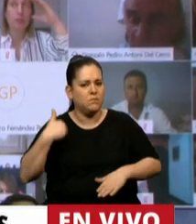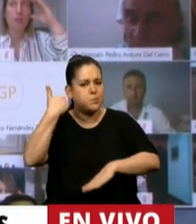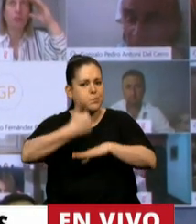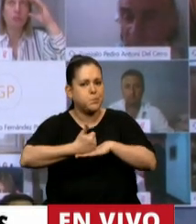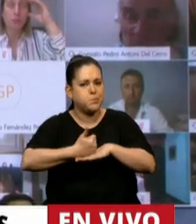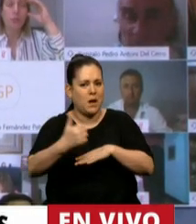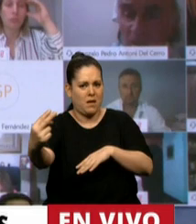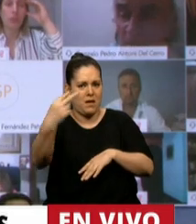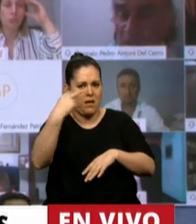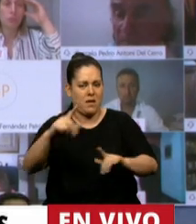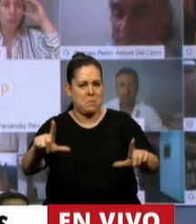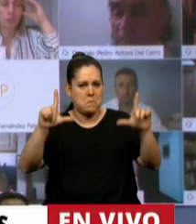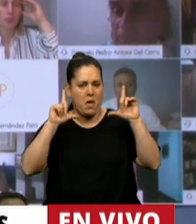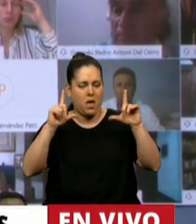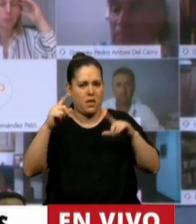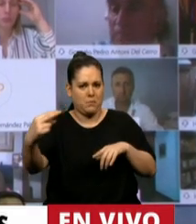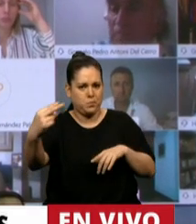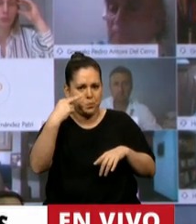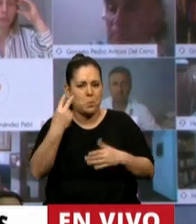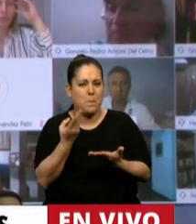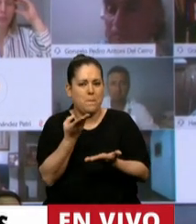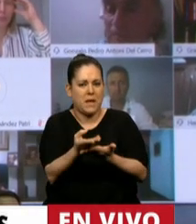imagen recién